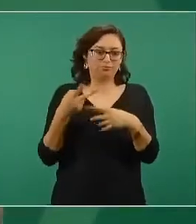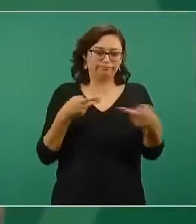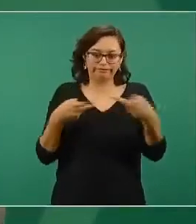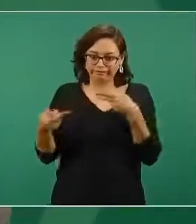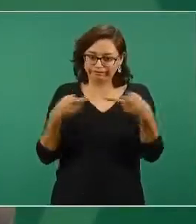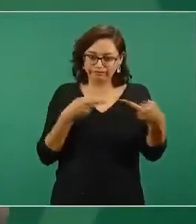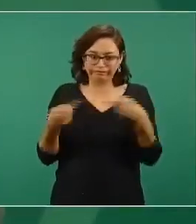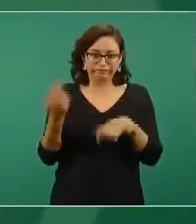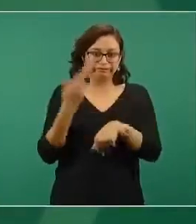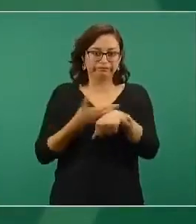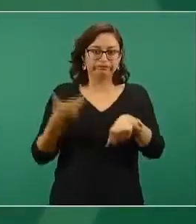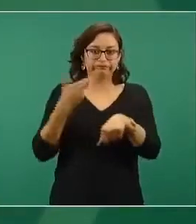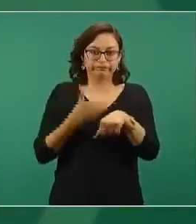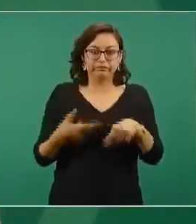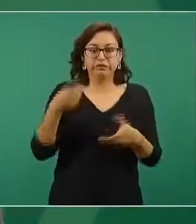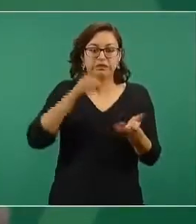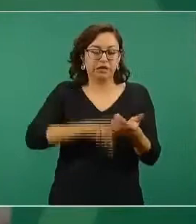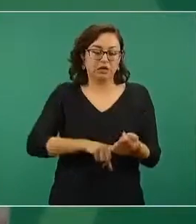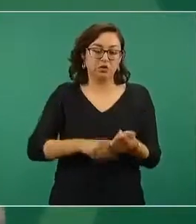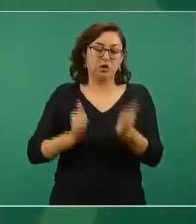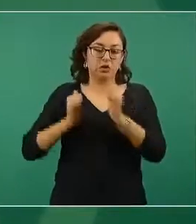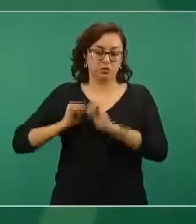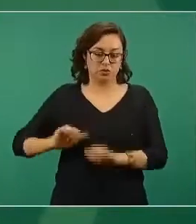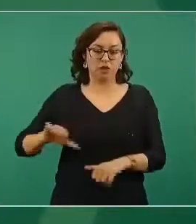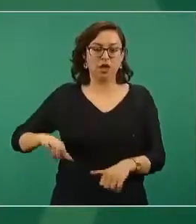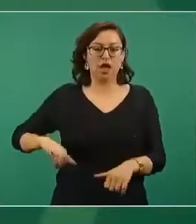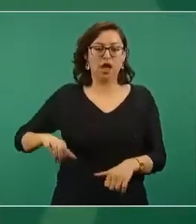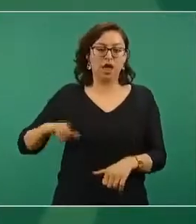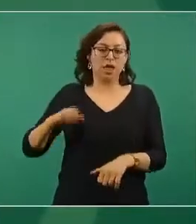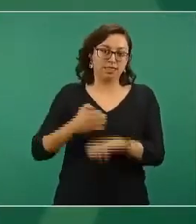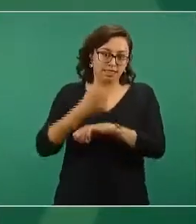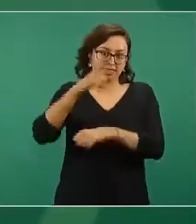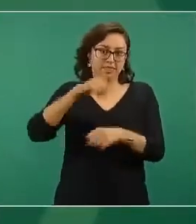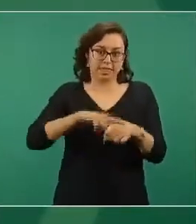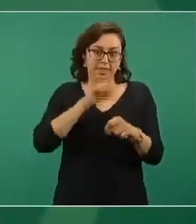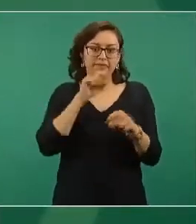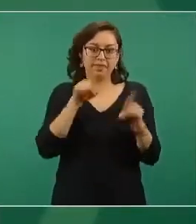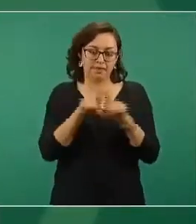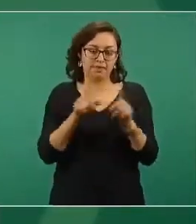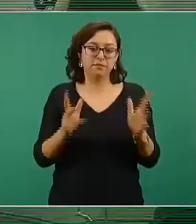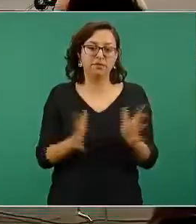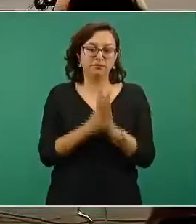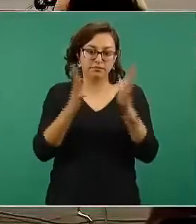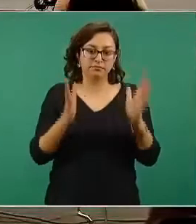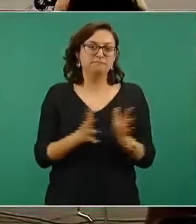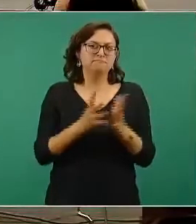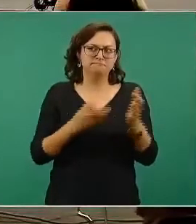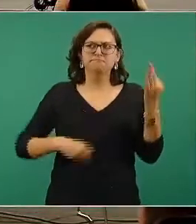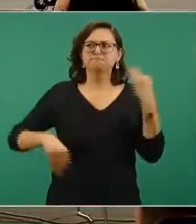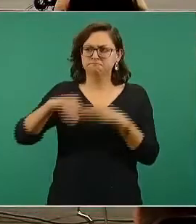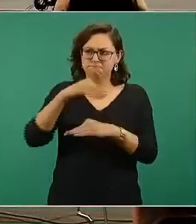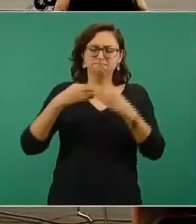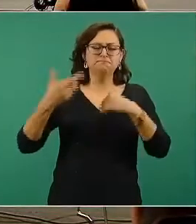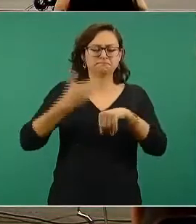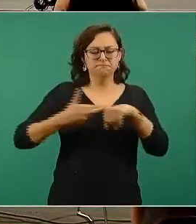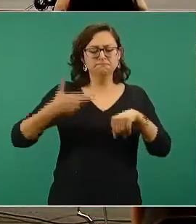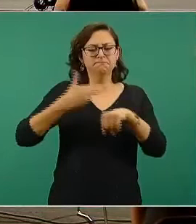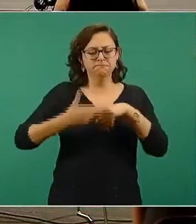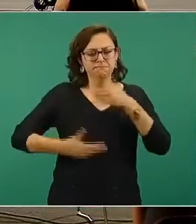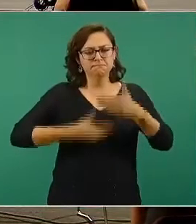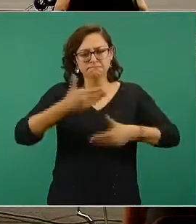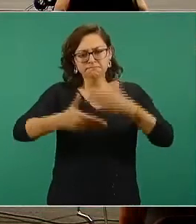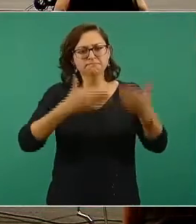en conjunto con las autoridades estatales, ¿no? En general se está participando en prácticamente todas las entidades muy bien y muy cercana, y desde